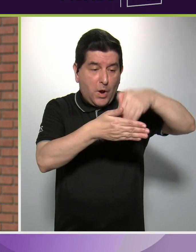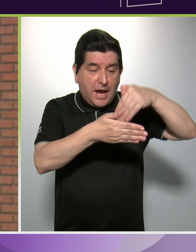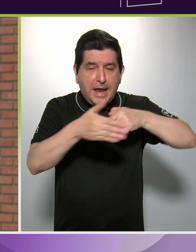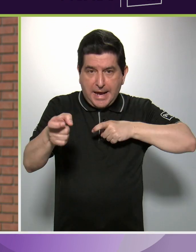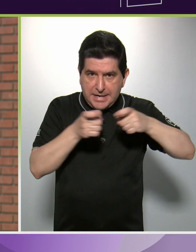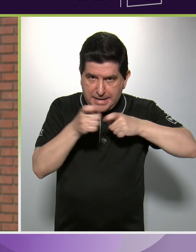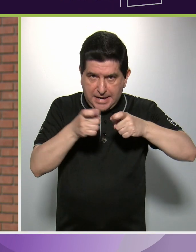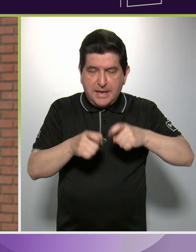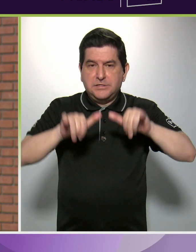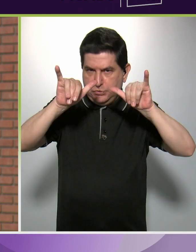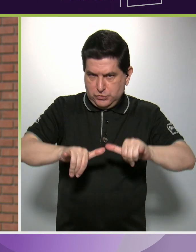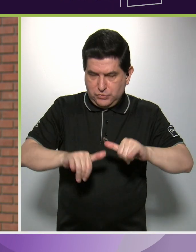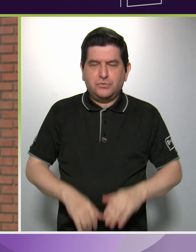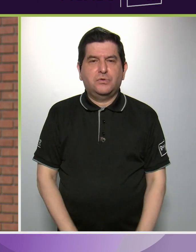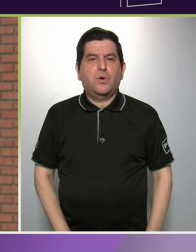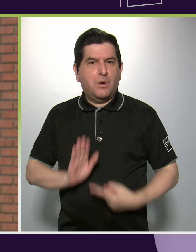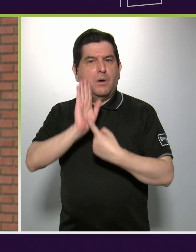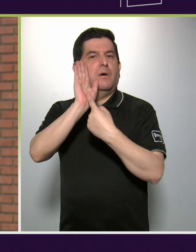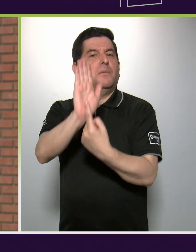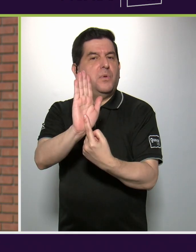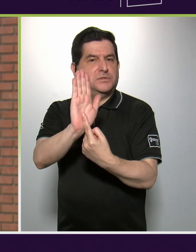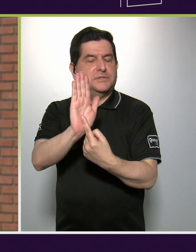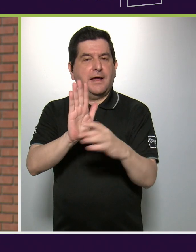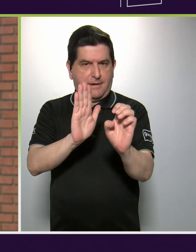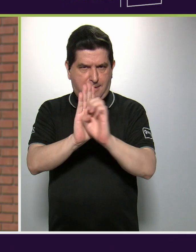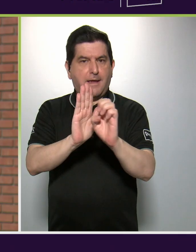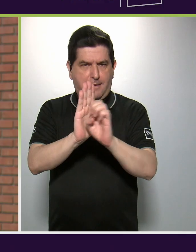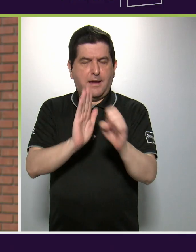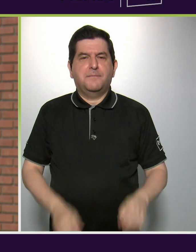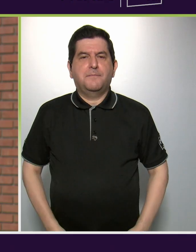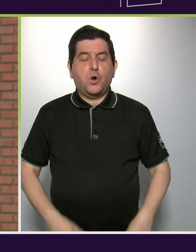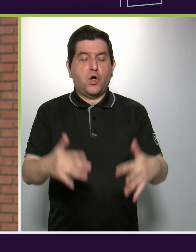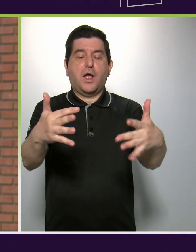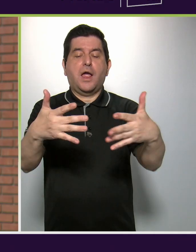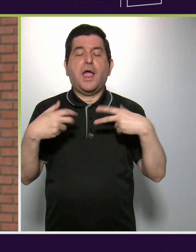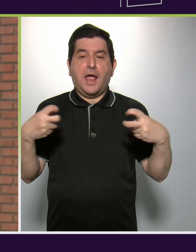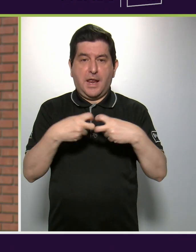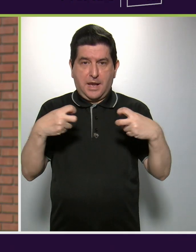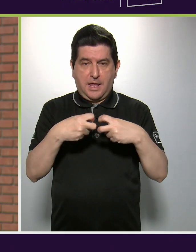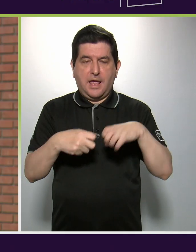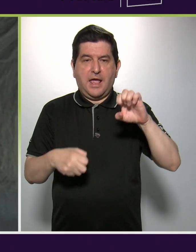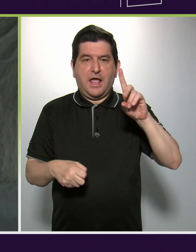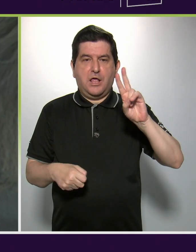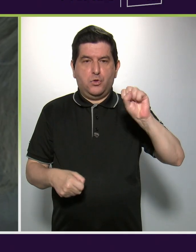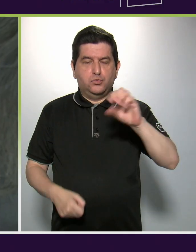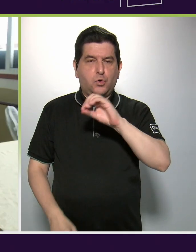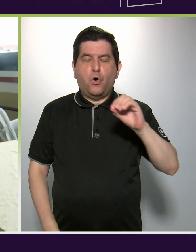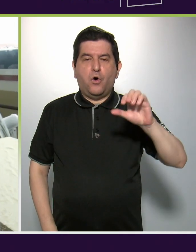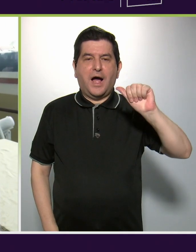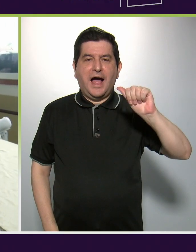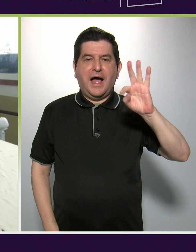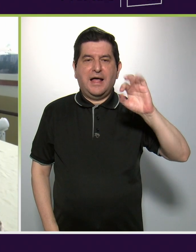registros administrativos, la necesidad de visualizar, por ejemplo, que el expediente electrónico, el EDUS o los ATAPs